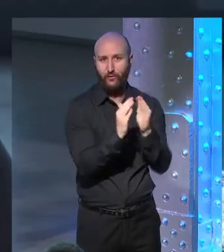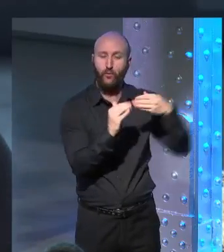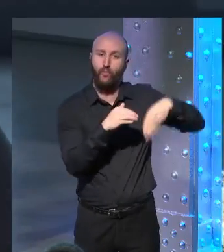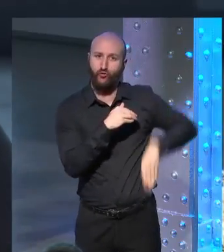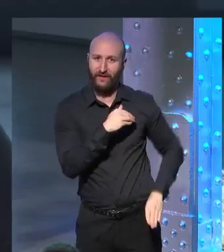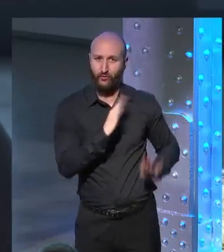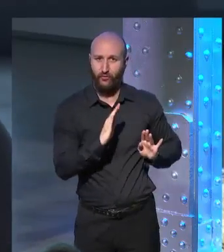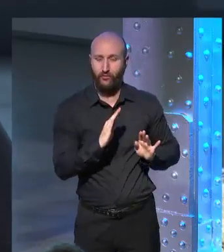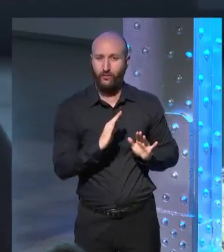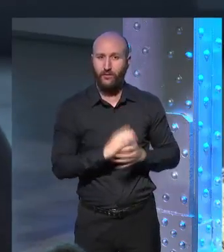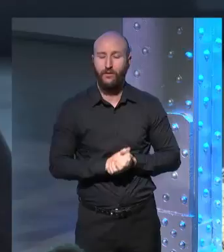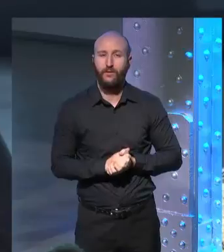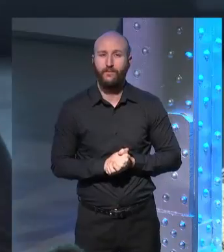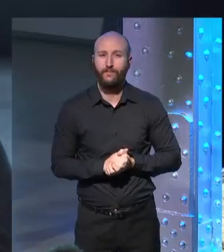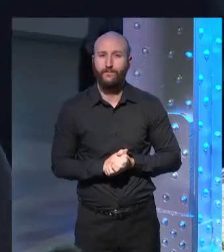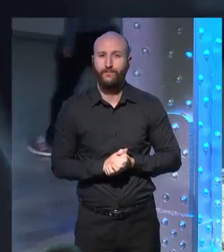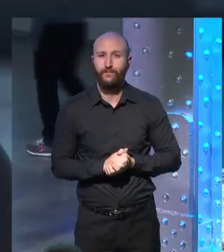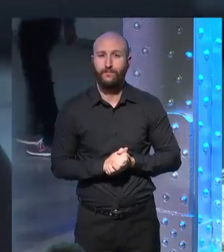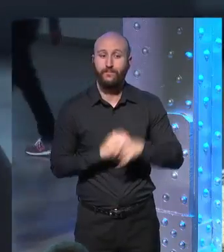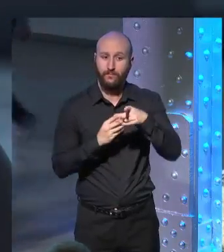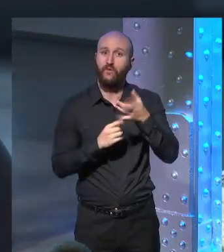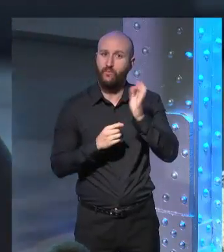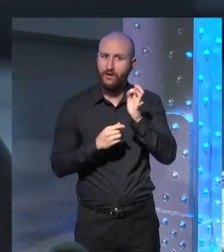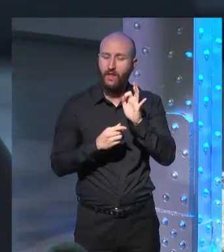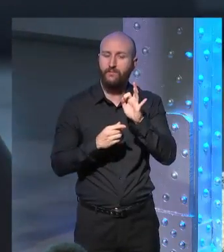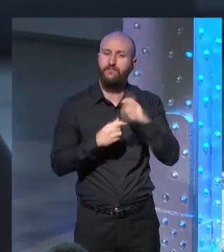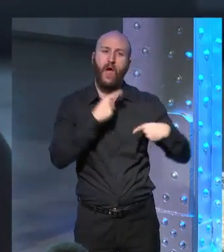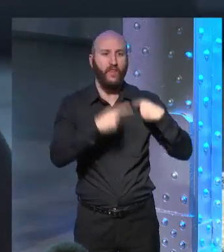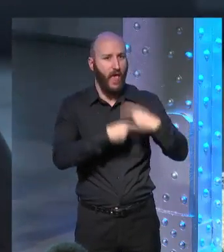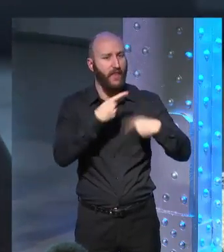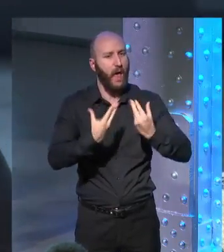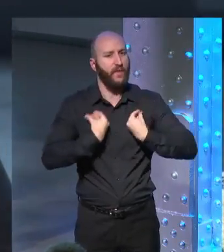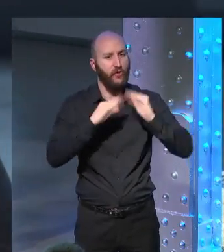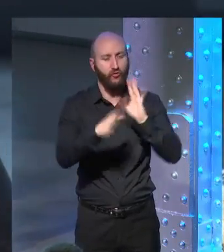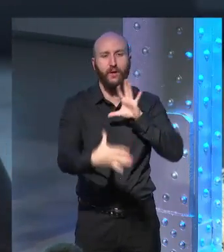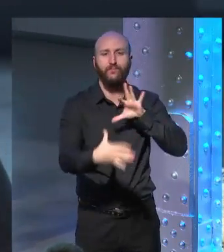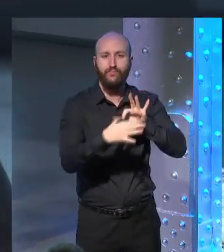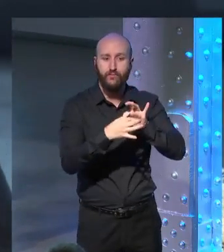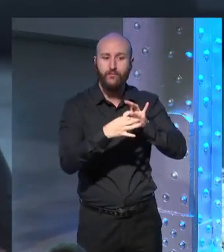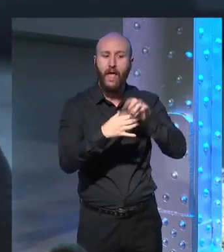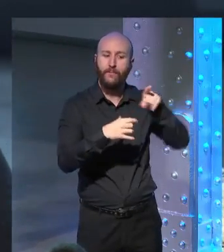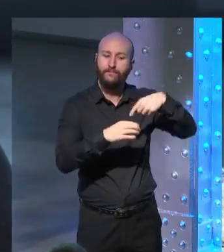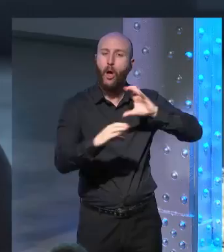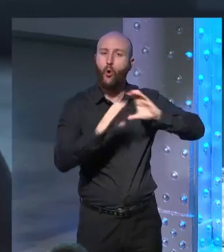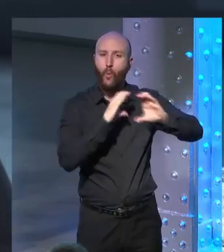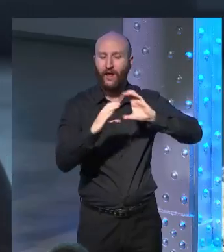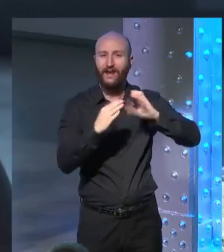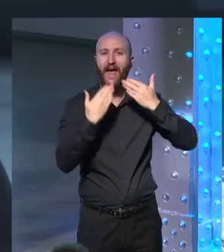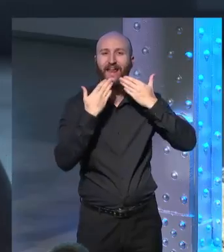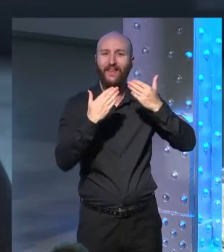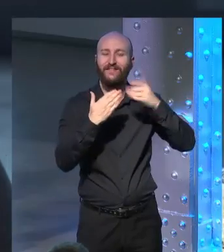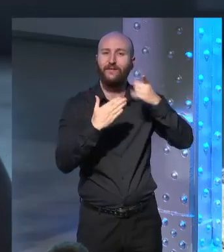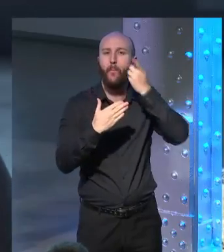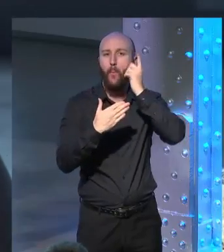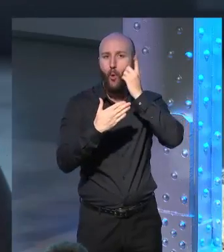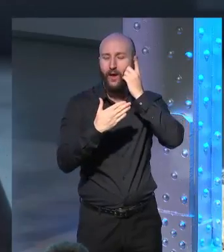entiende, ¿verdad?, que forma parte de vosotras, del día a día, y con el cual se comunican a través de ese